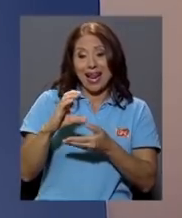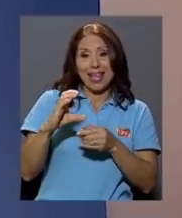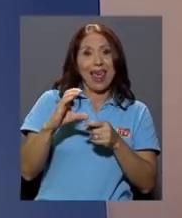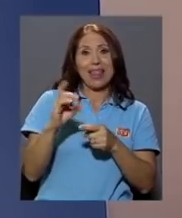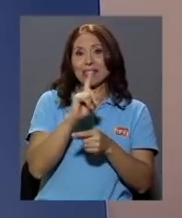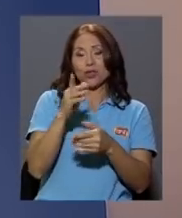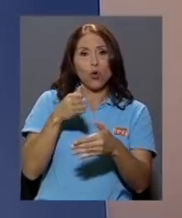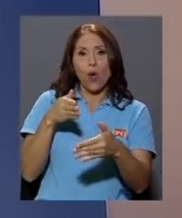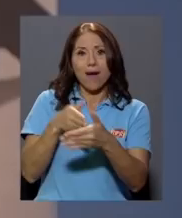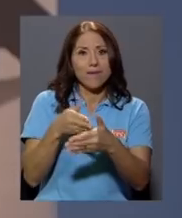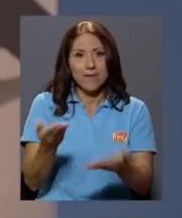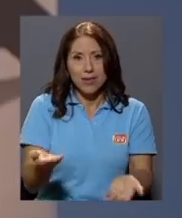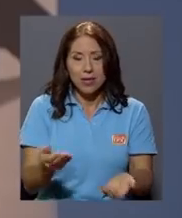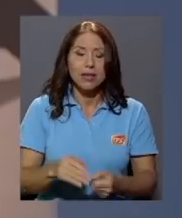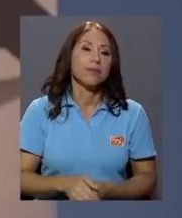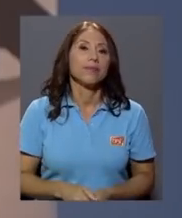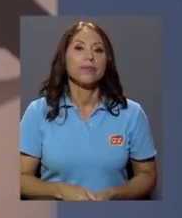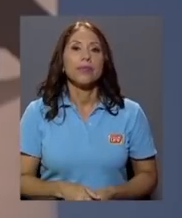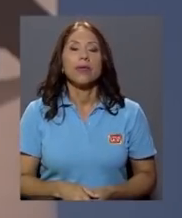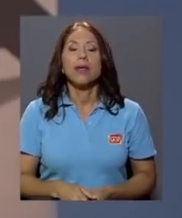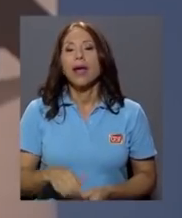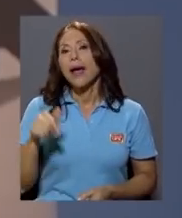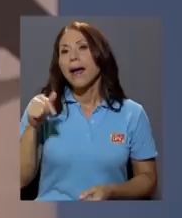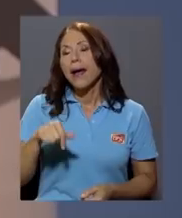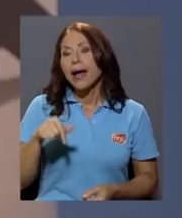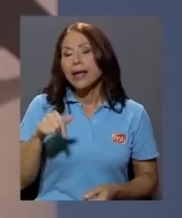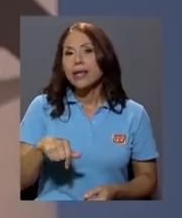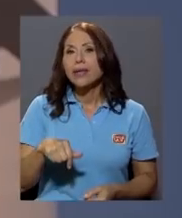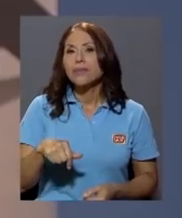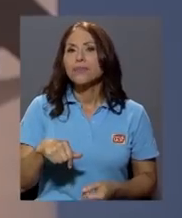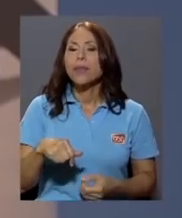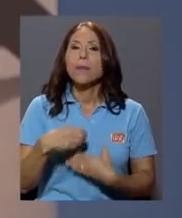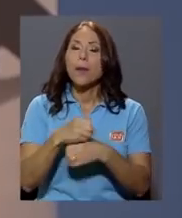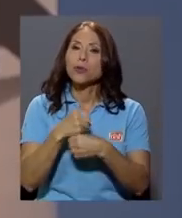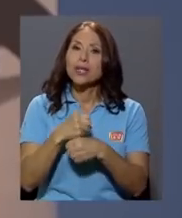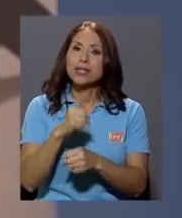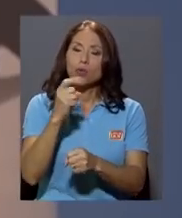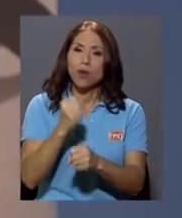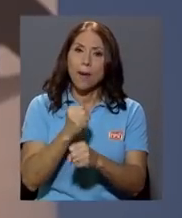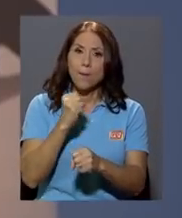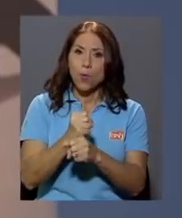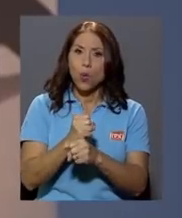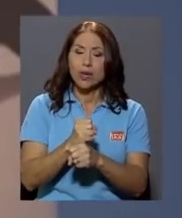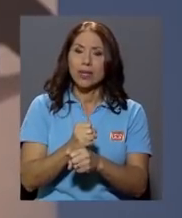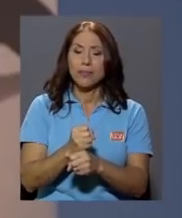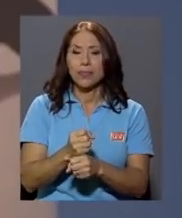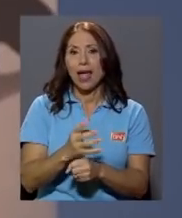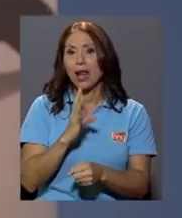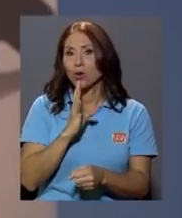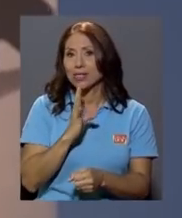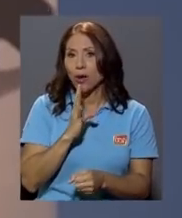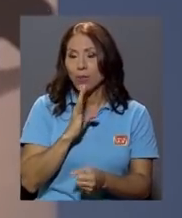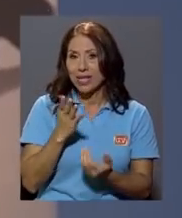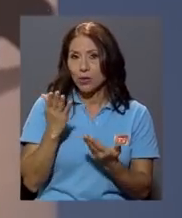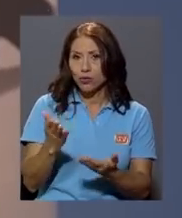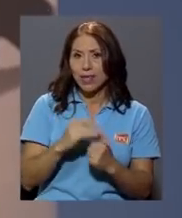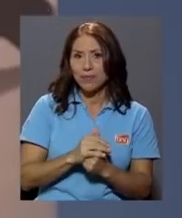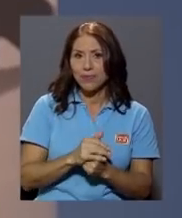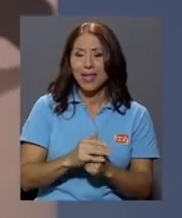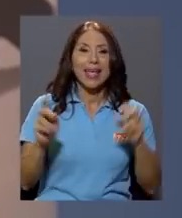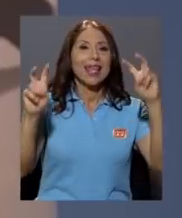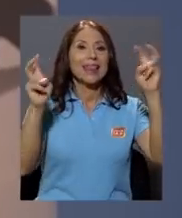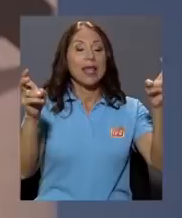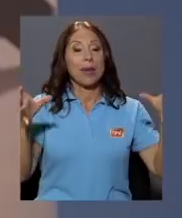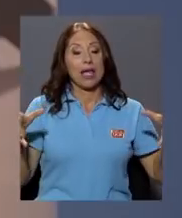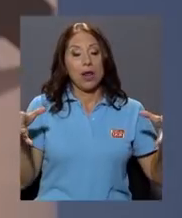afectación directa? Aquí vamos a hacer un aporte a lo que usted está comentando en el tema de